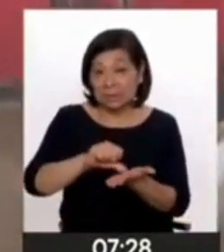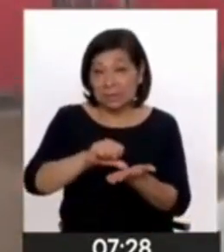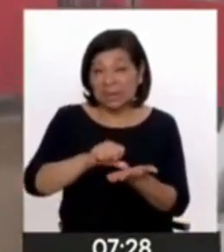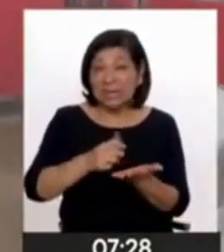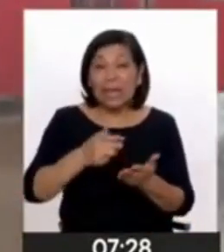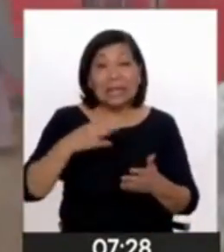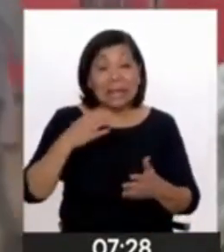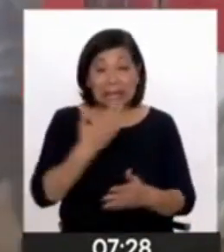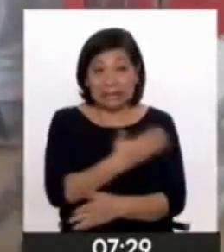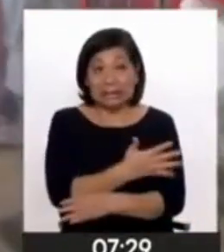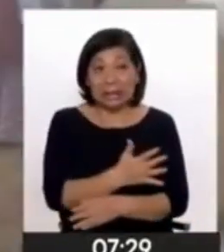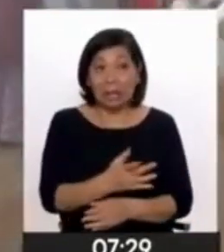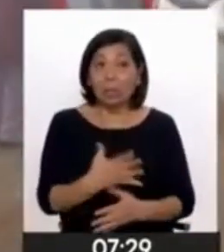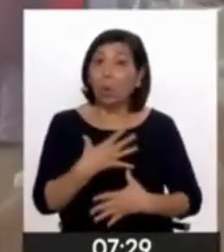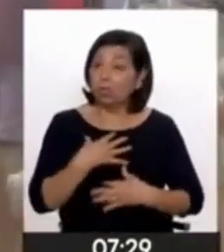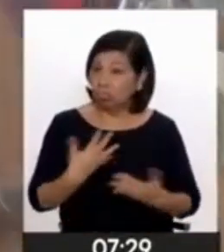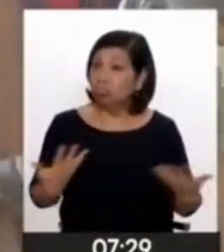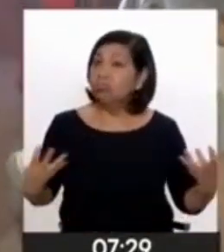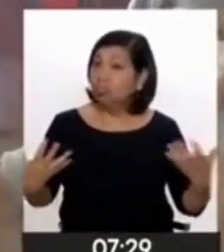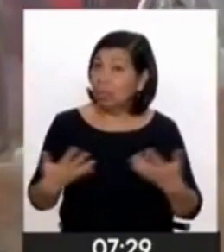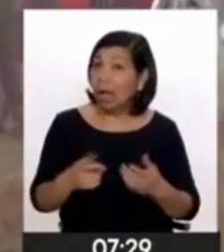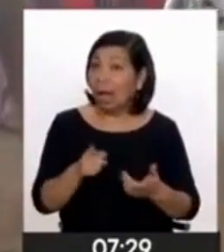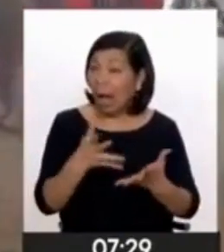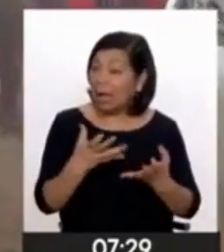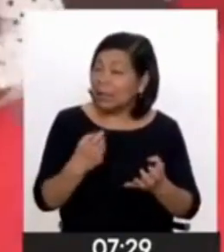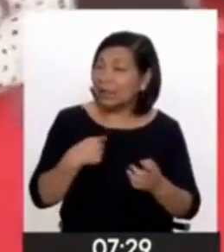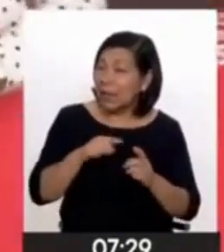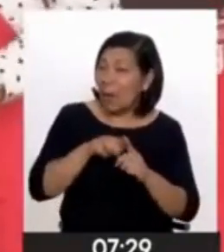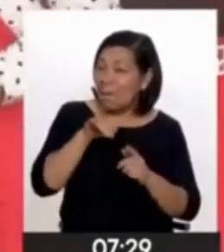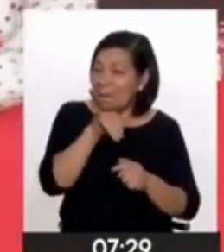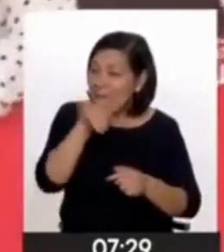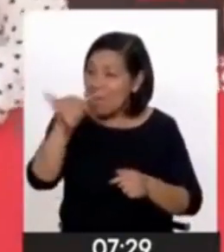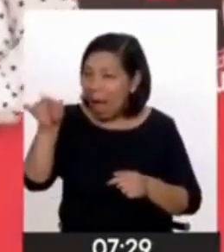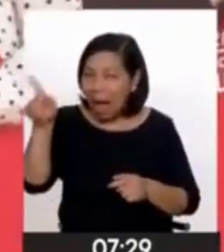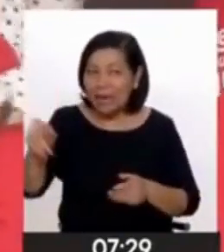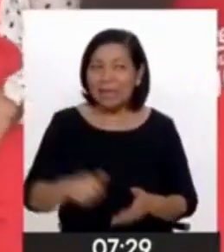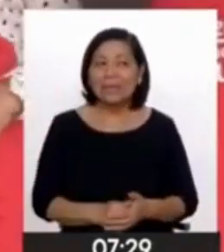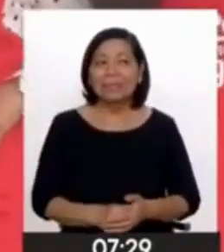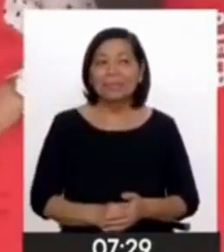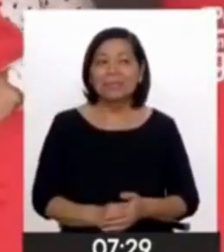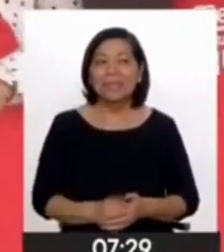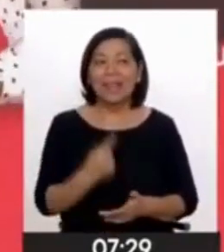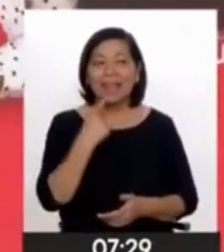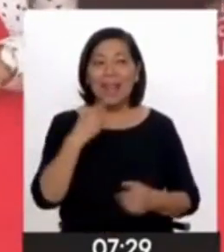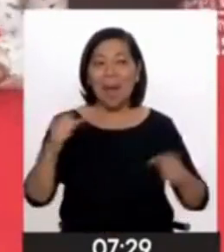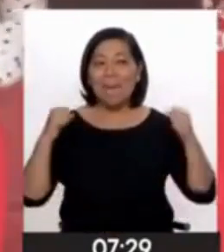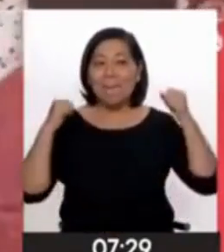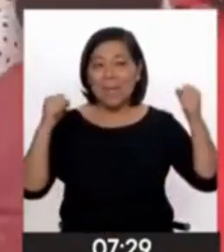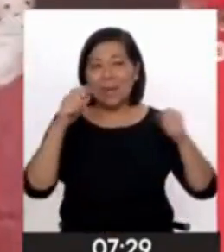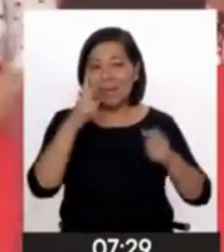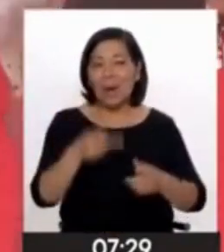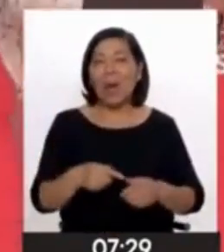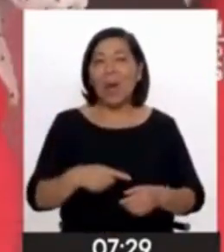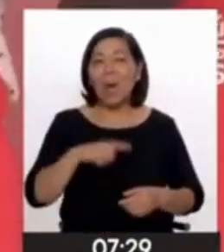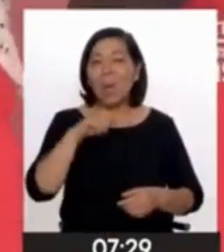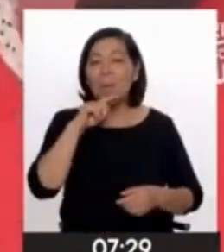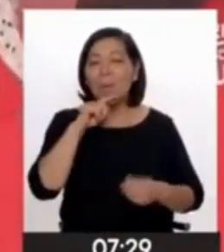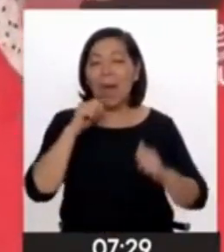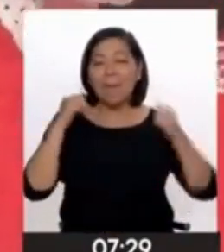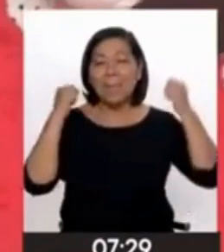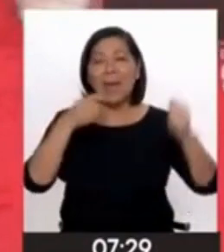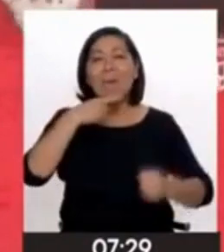Selva, como que más nos estamos motivando a viajar más al norte. ¡Viva el Perú! ¡Viva la mujer tarneña!